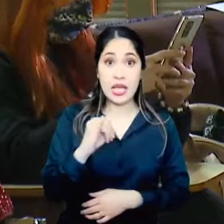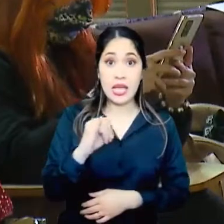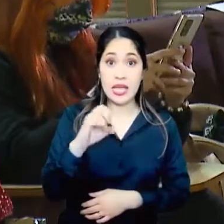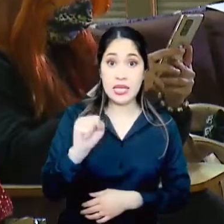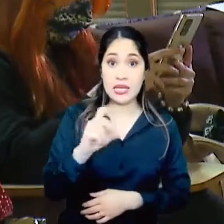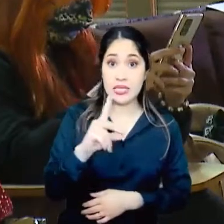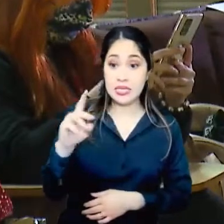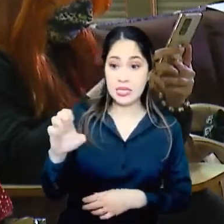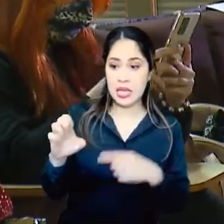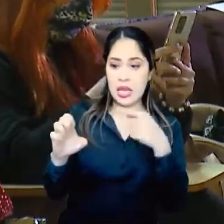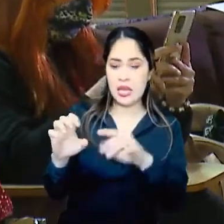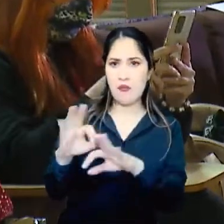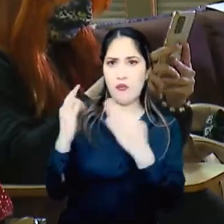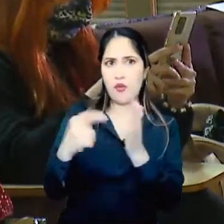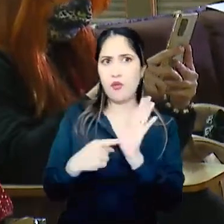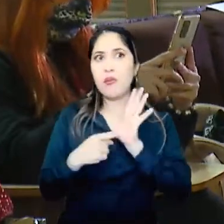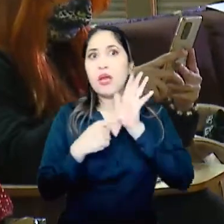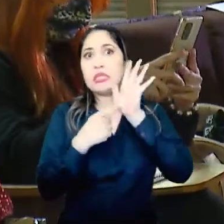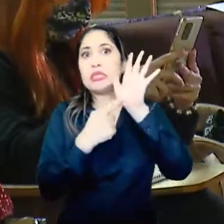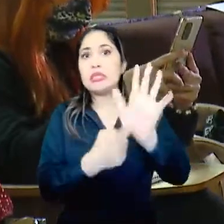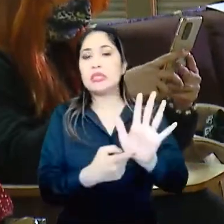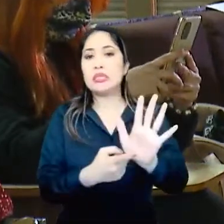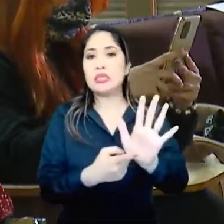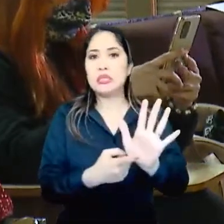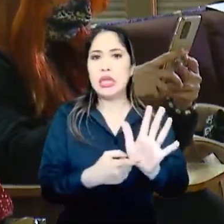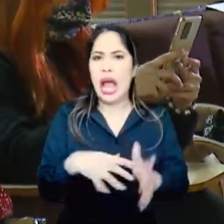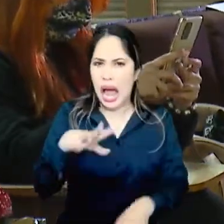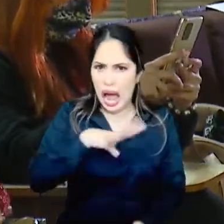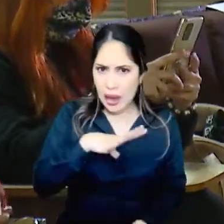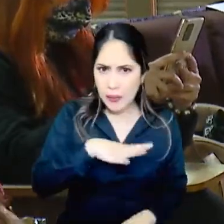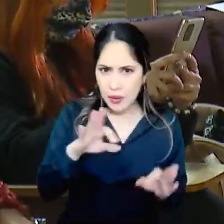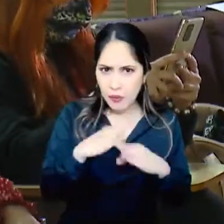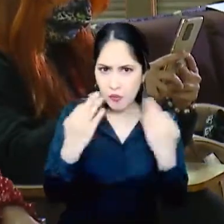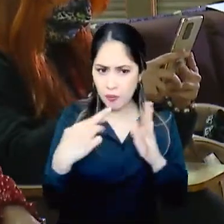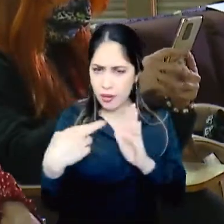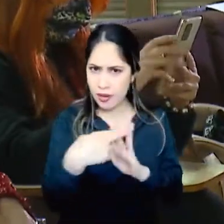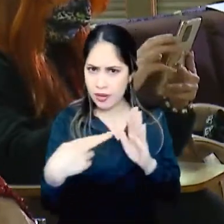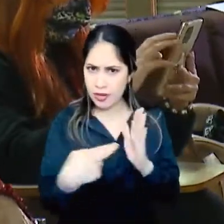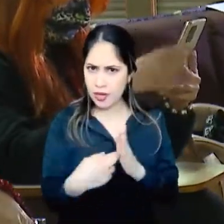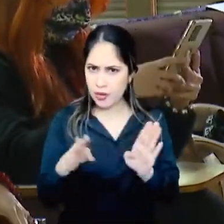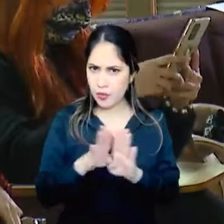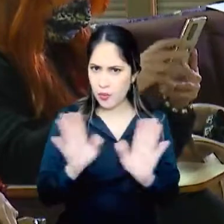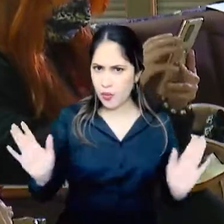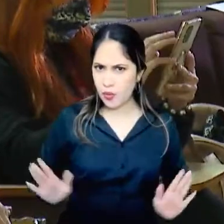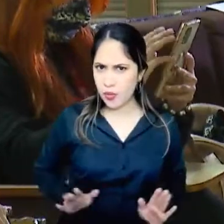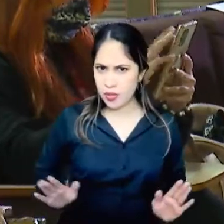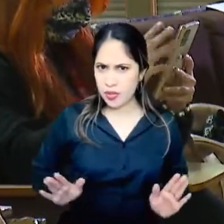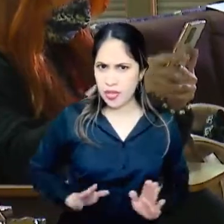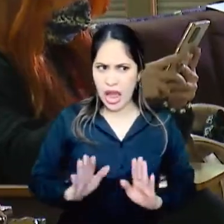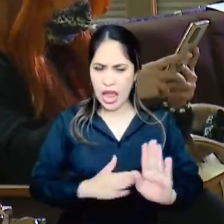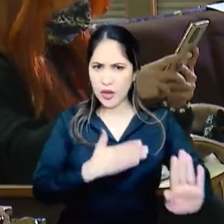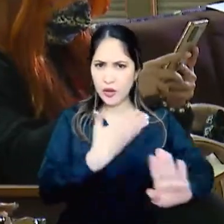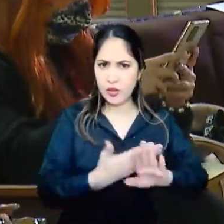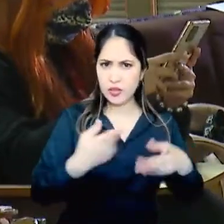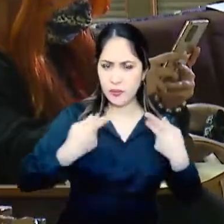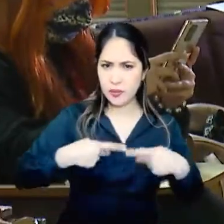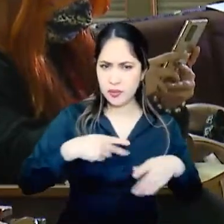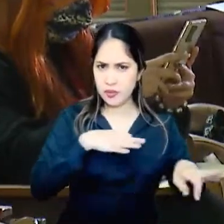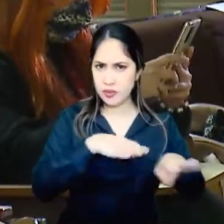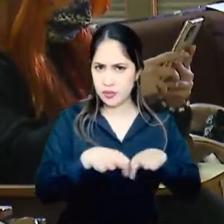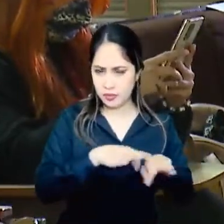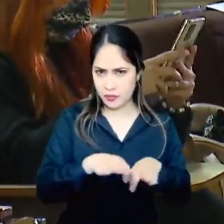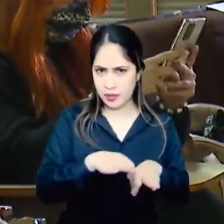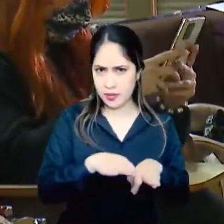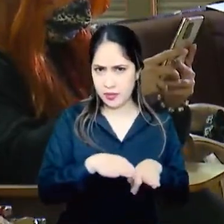¿existe algún código de conducta en relación a los servidores públicos? Y por último, la casa